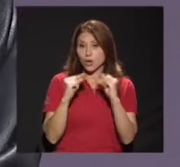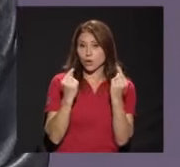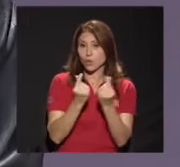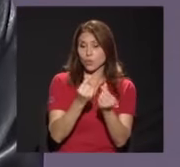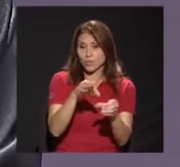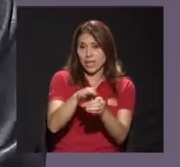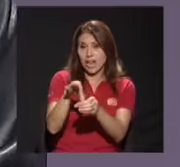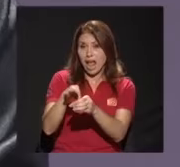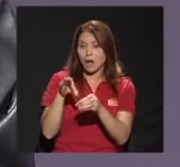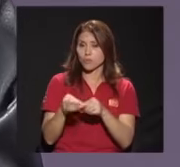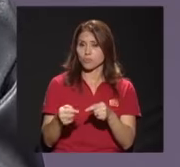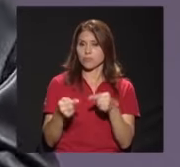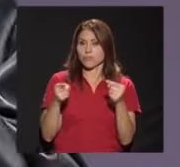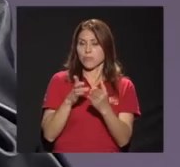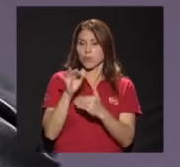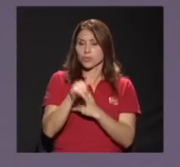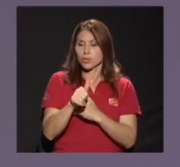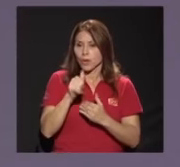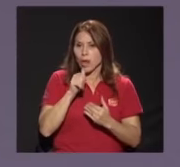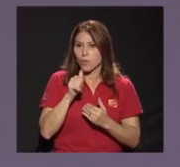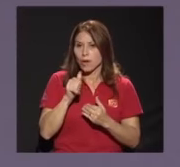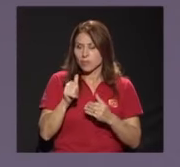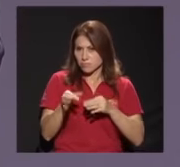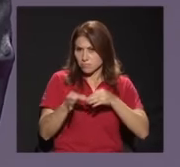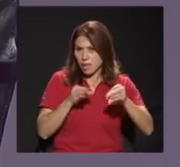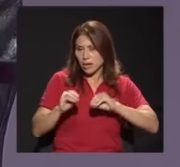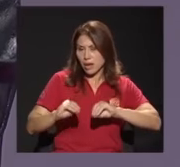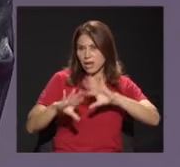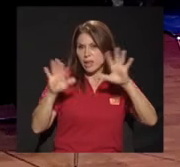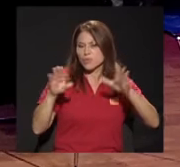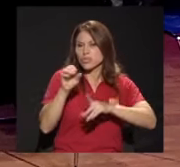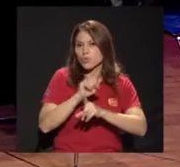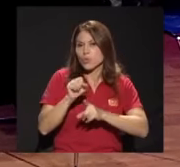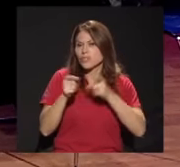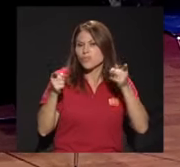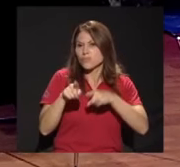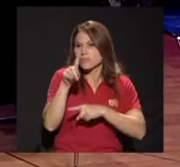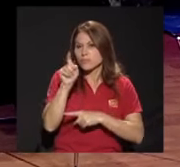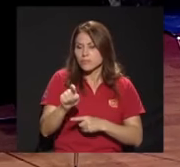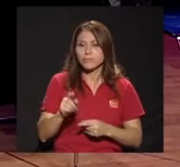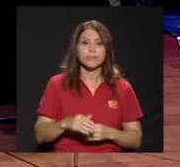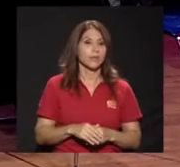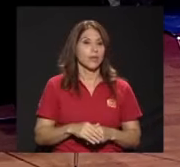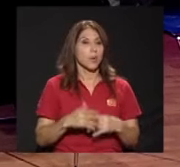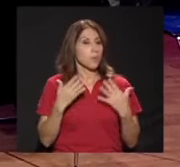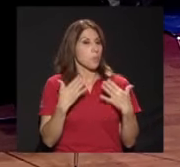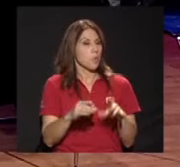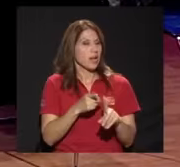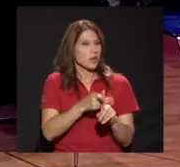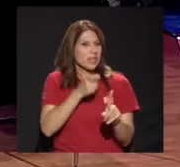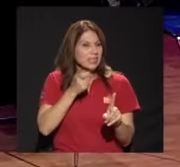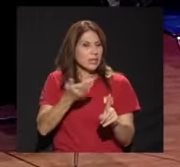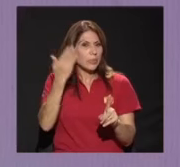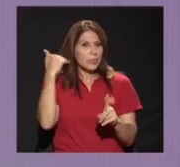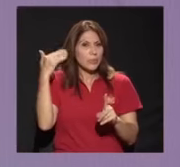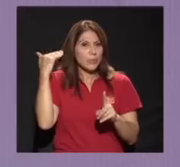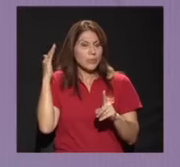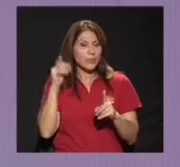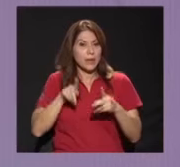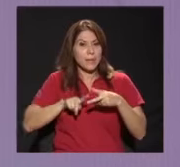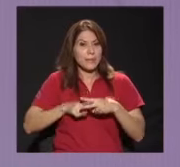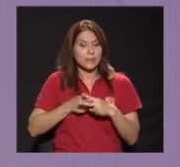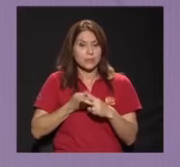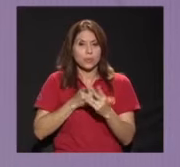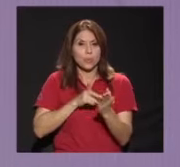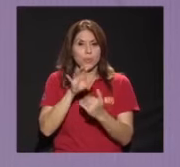proyecto. Aclaremos sobre qué es la situación. Bueno, históricamente, desde que se empezó este proceso, el proyecto de ley en el